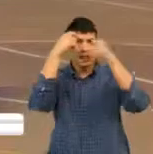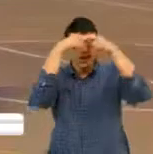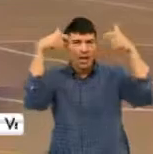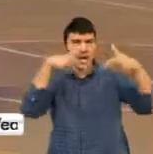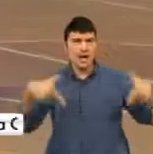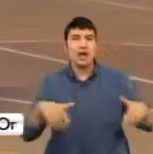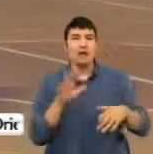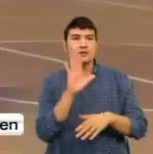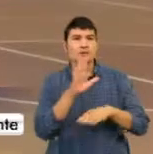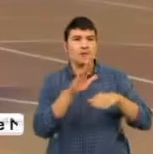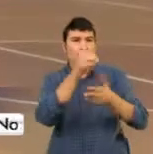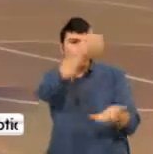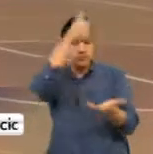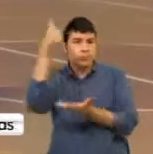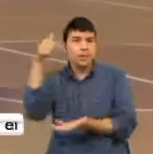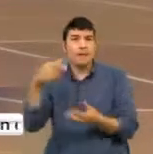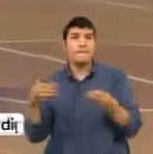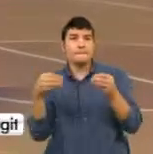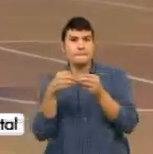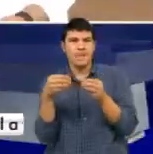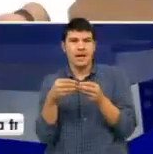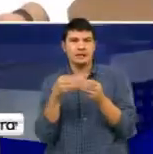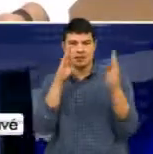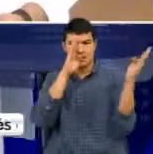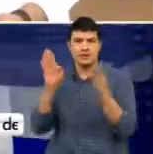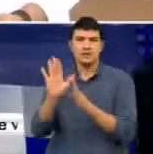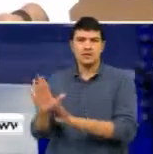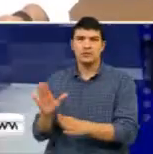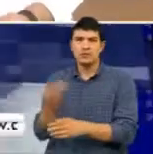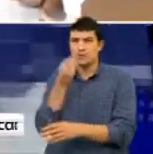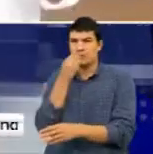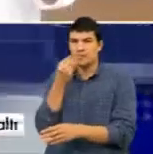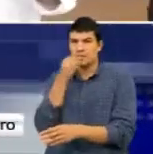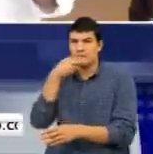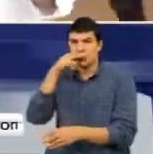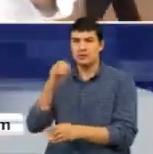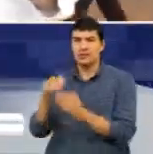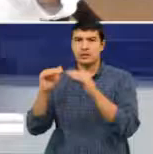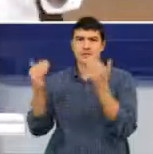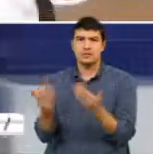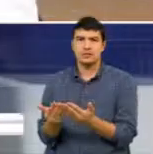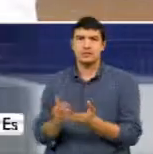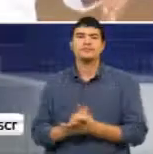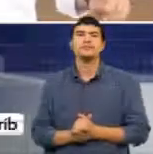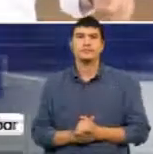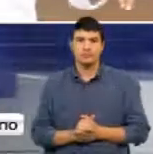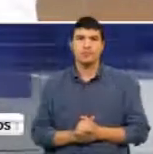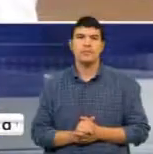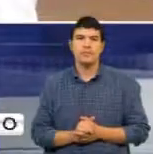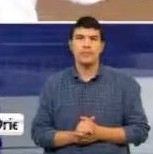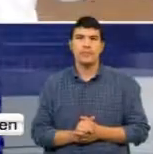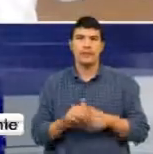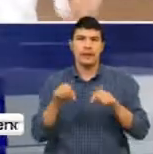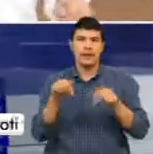se aumenten los recursos destinados a la distribución de estos alimentos. Esta es la información que tenemos aquí